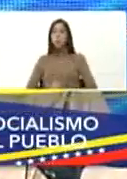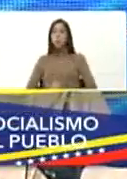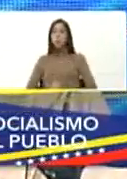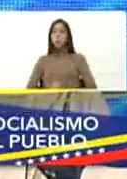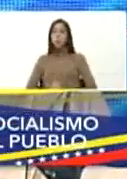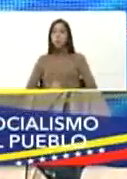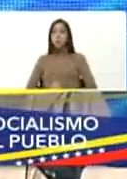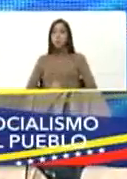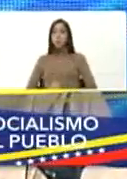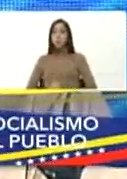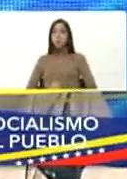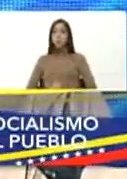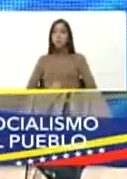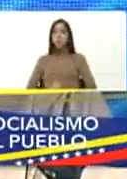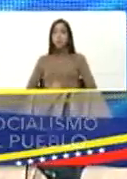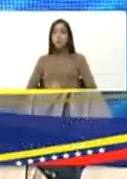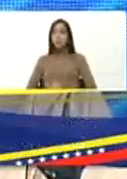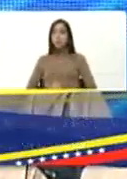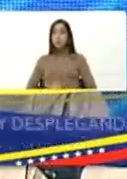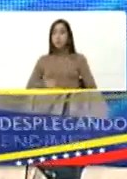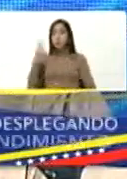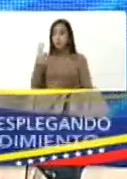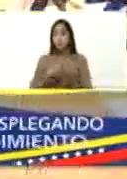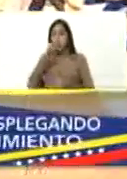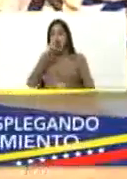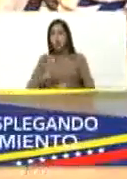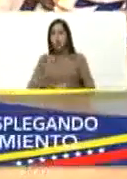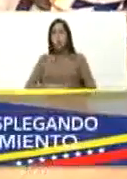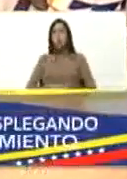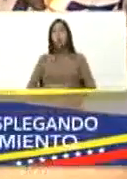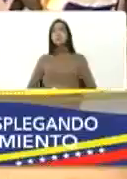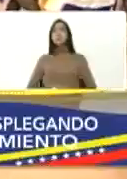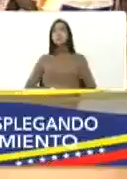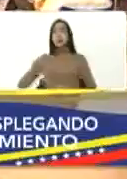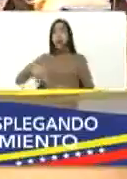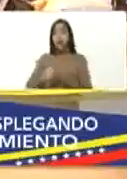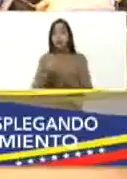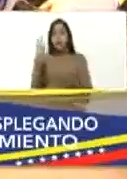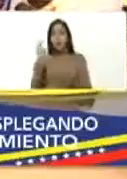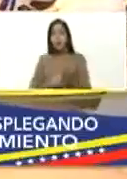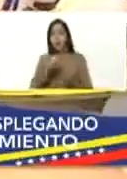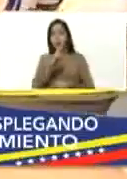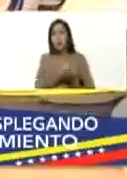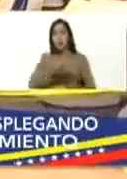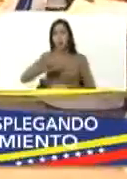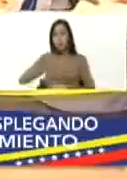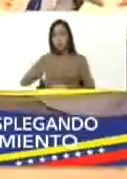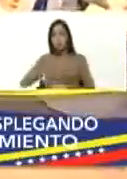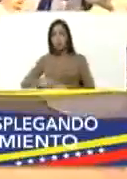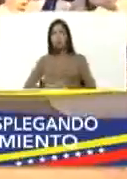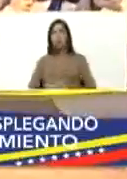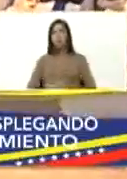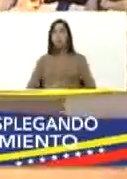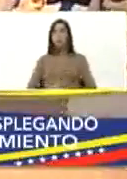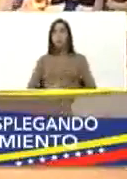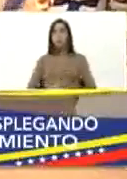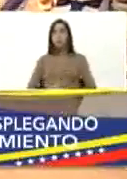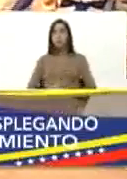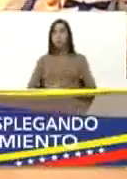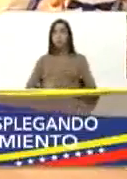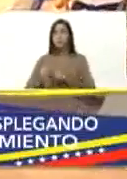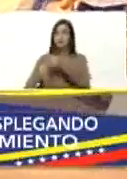SODIS y de todo el país, el año 2022, 2023, 2024. Esos